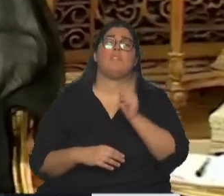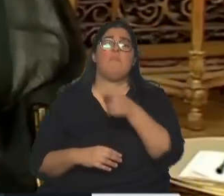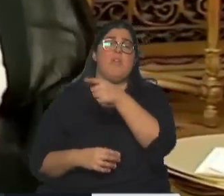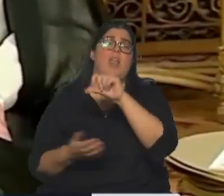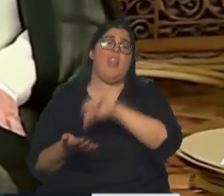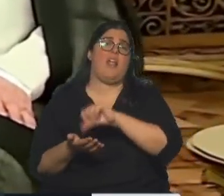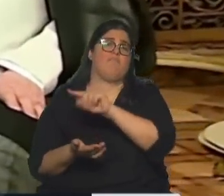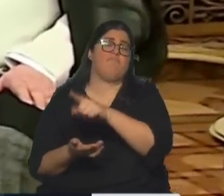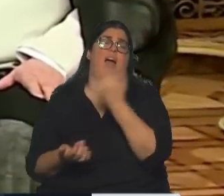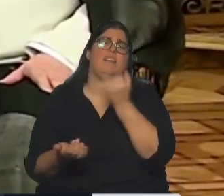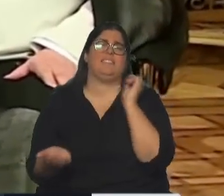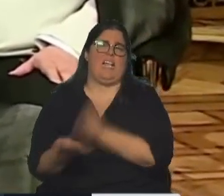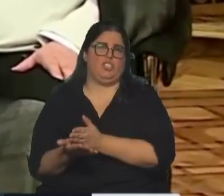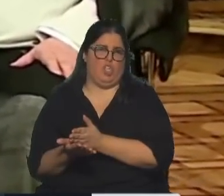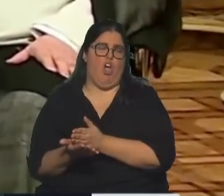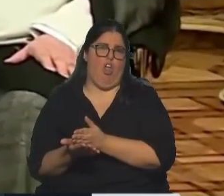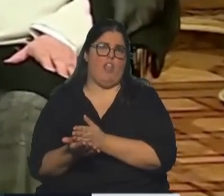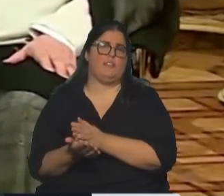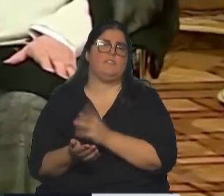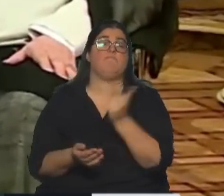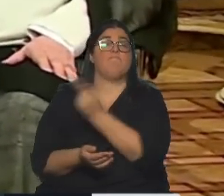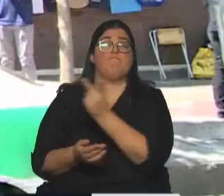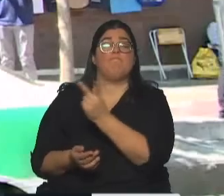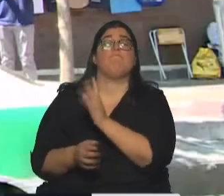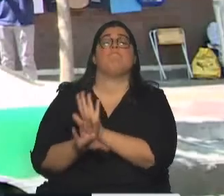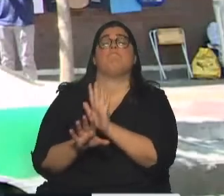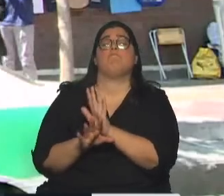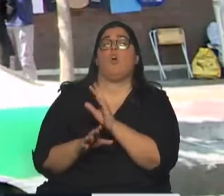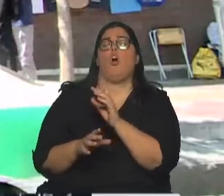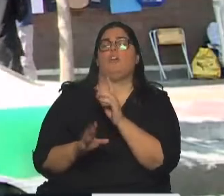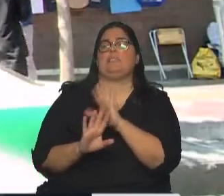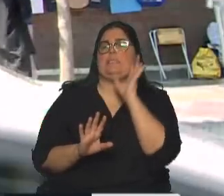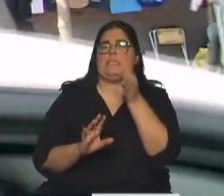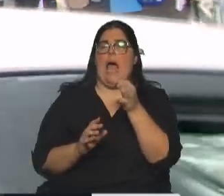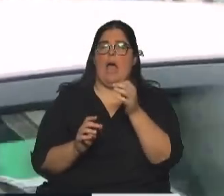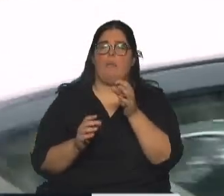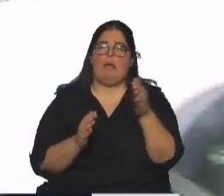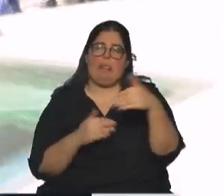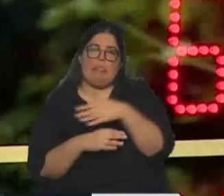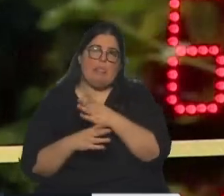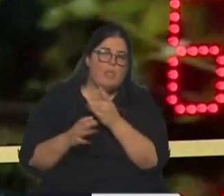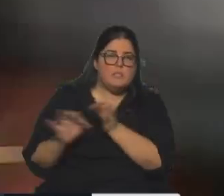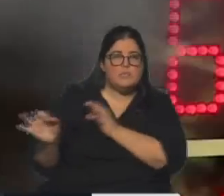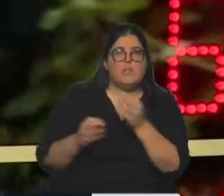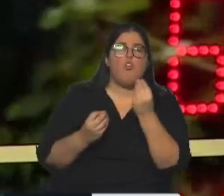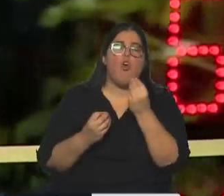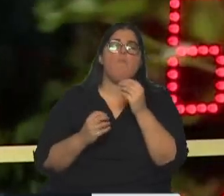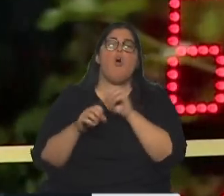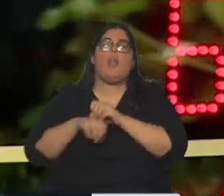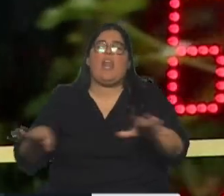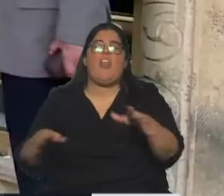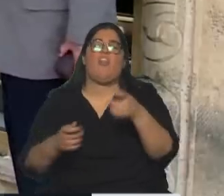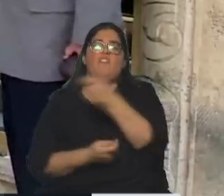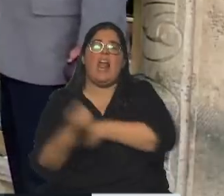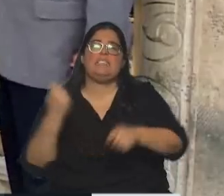occidentales. Los iraníes se volvieron expertos en sortearlas a través de una compleja red de entidades financieras.